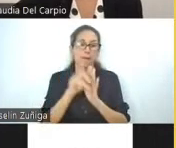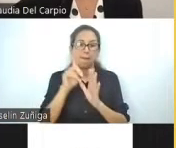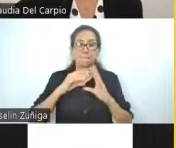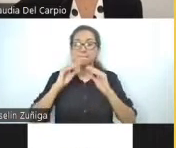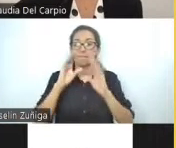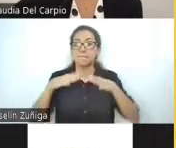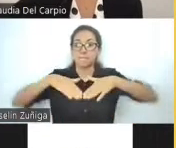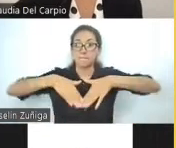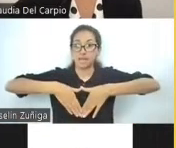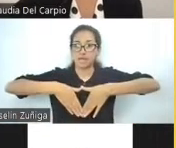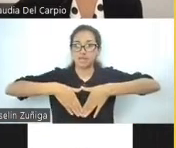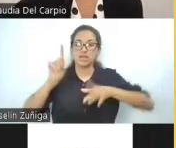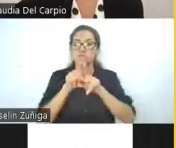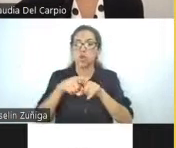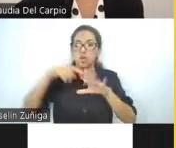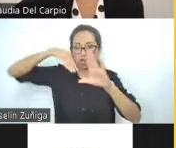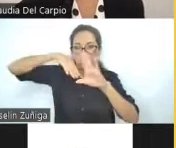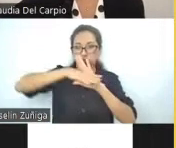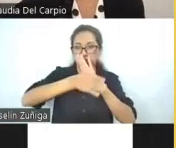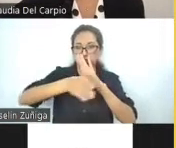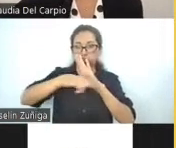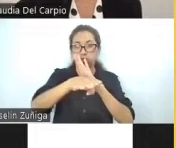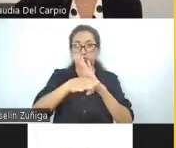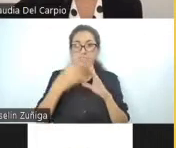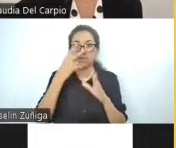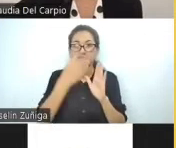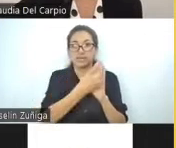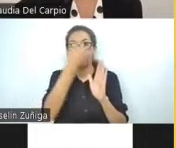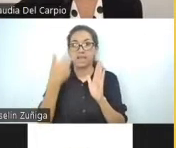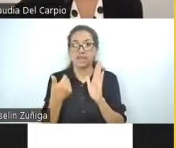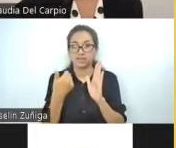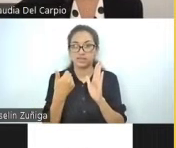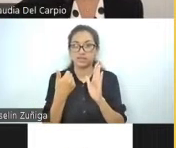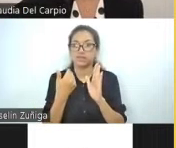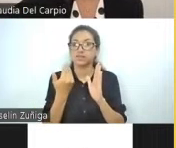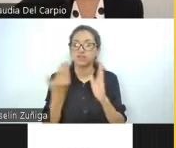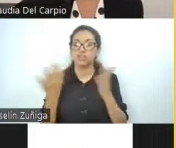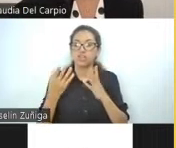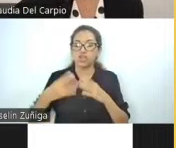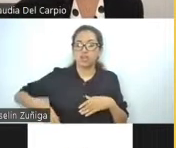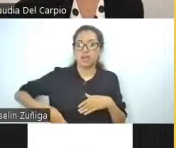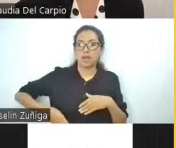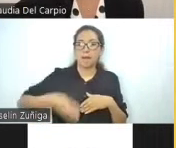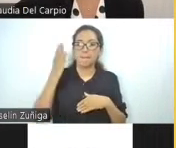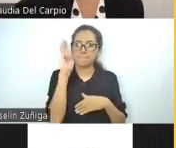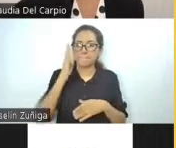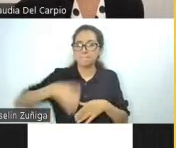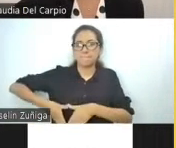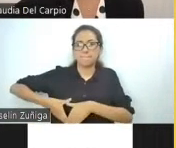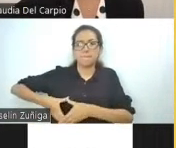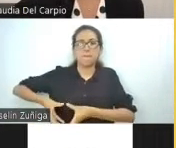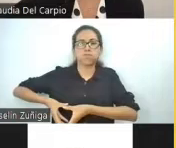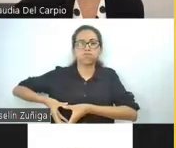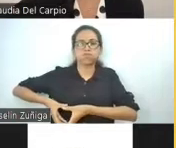un túnel, veríamos que hacia la pared anterior se encuentra la vejiga y